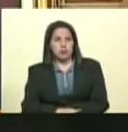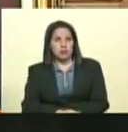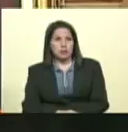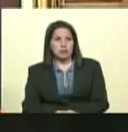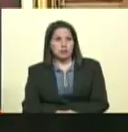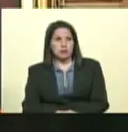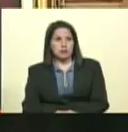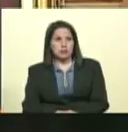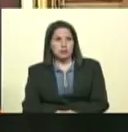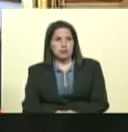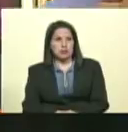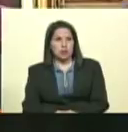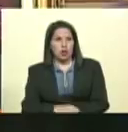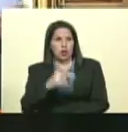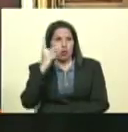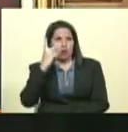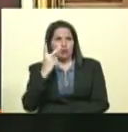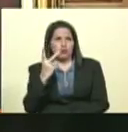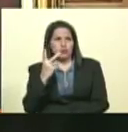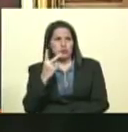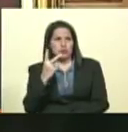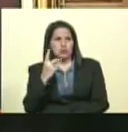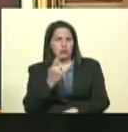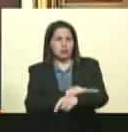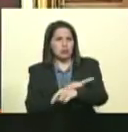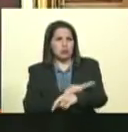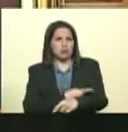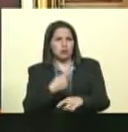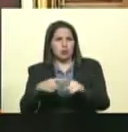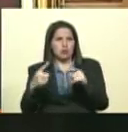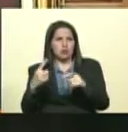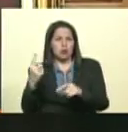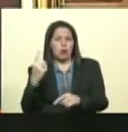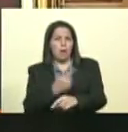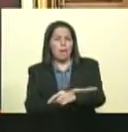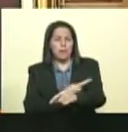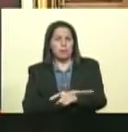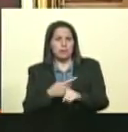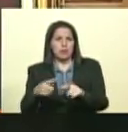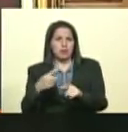¿no?, el primo hermano de Néstor Valle.